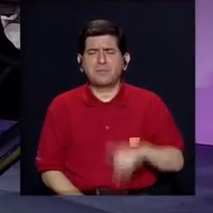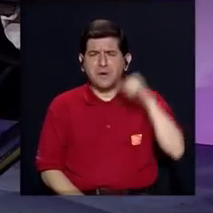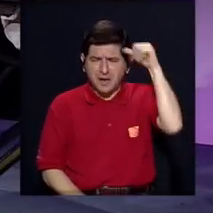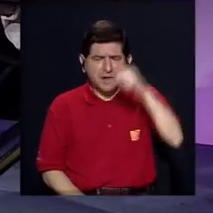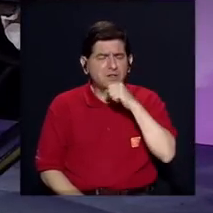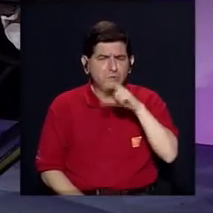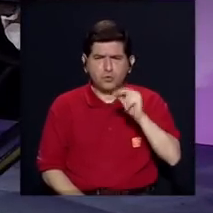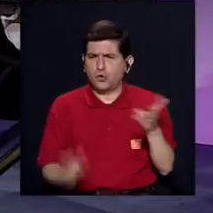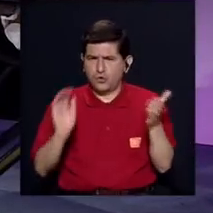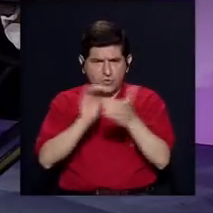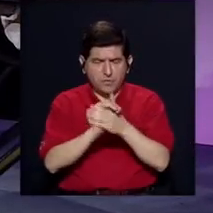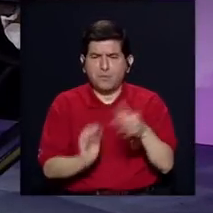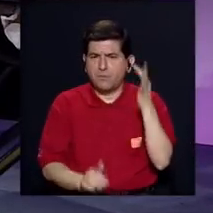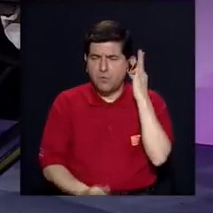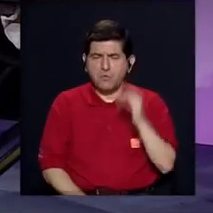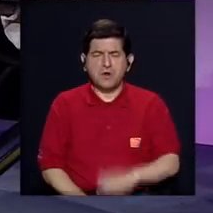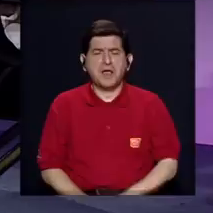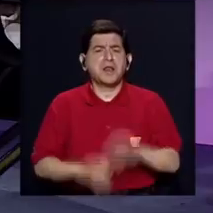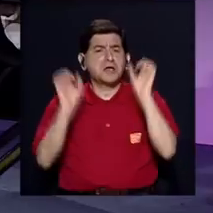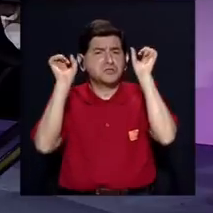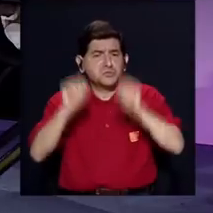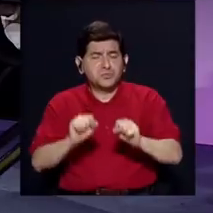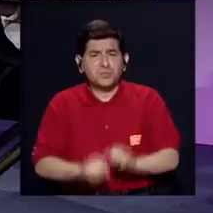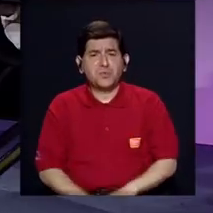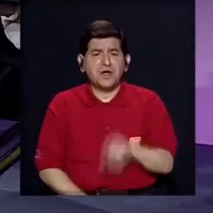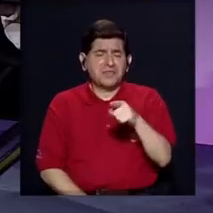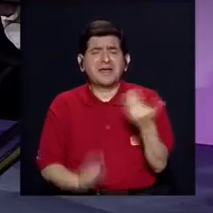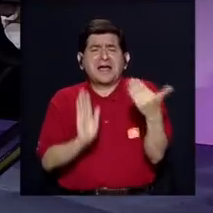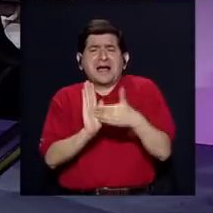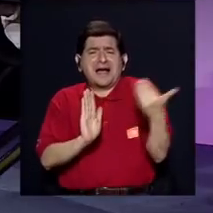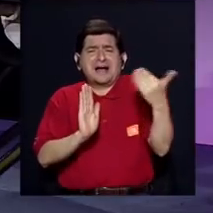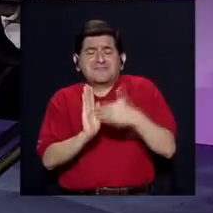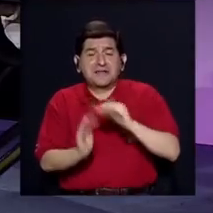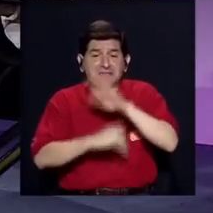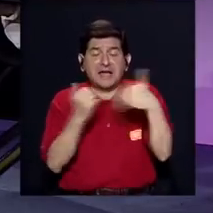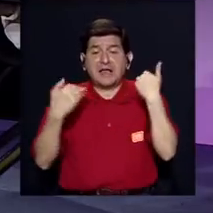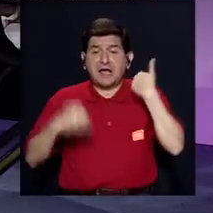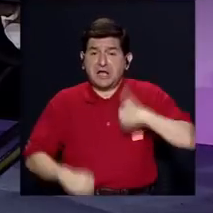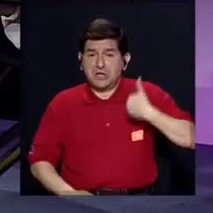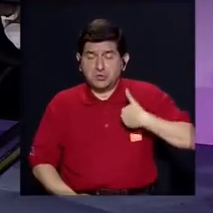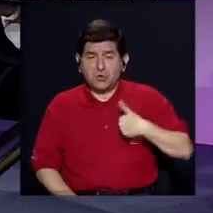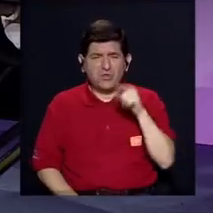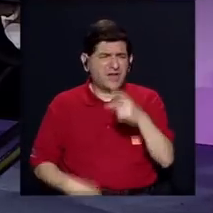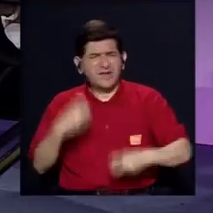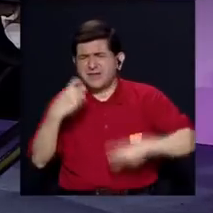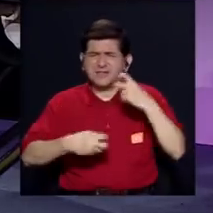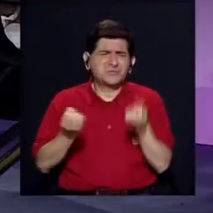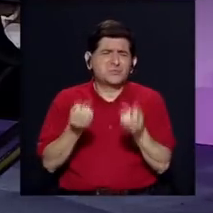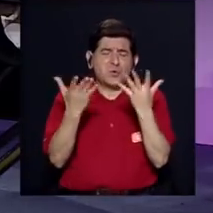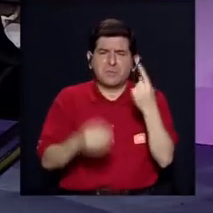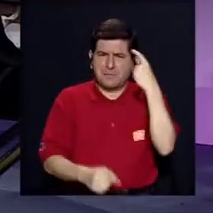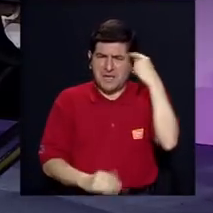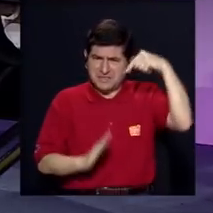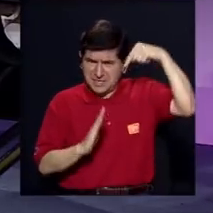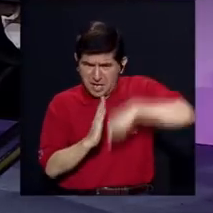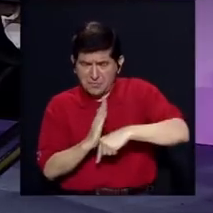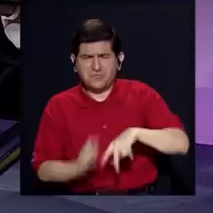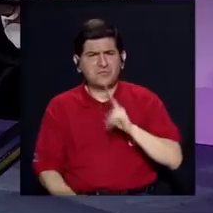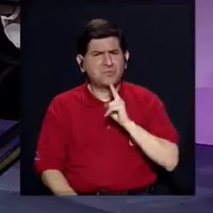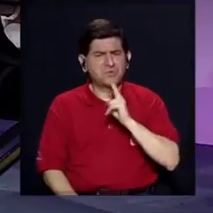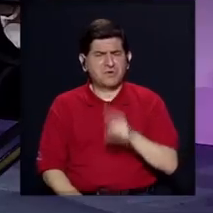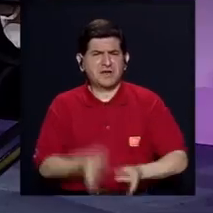el mensaje es que las mujeres así como pueden se pueden pasear en cualquier hombre las mujeres son muy problemáticas piensen a fondo si realmente